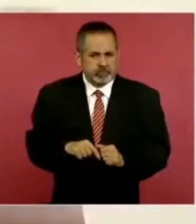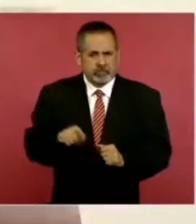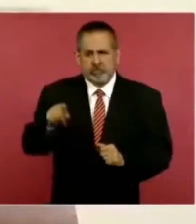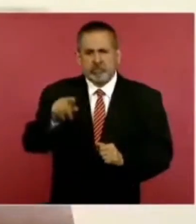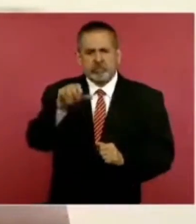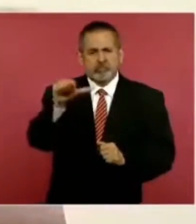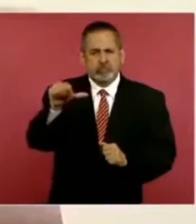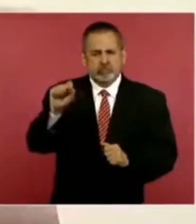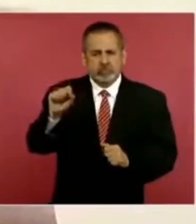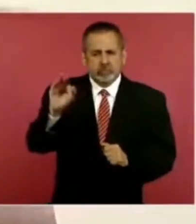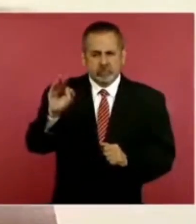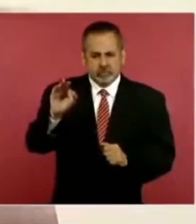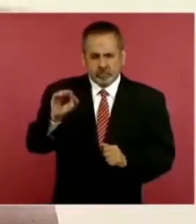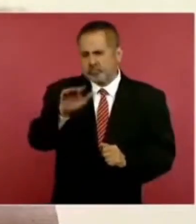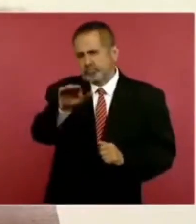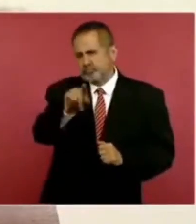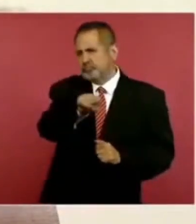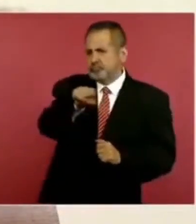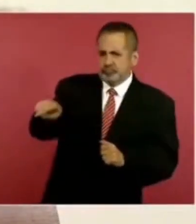Auditoría Superior de la Federación.